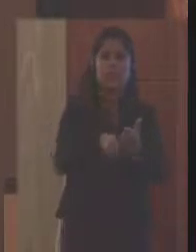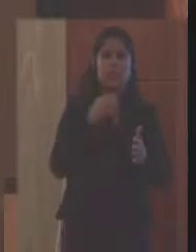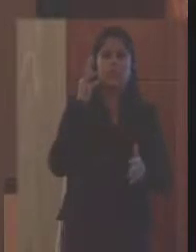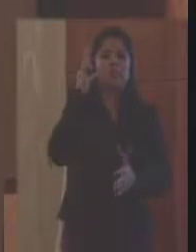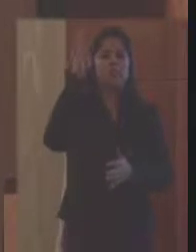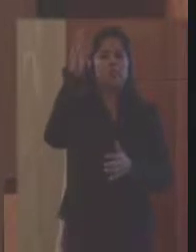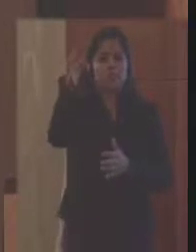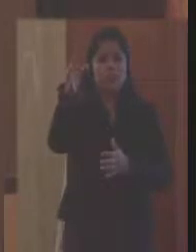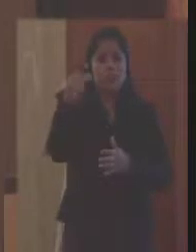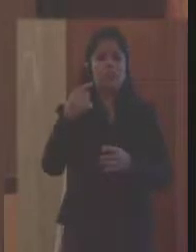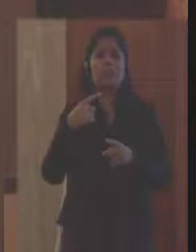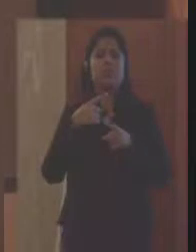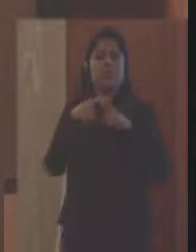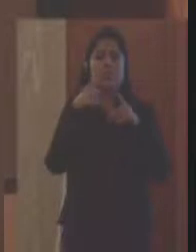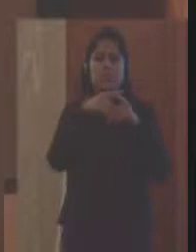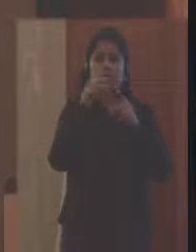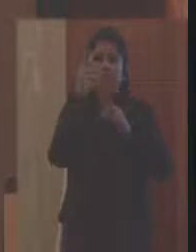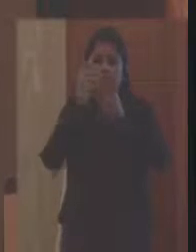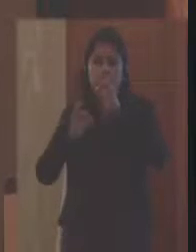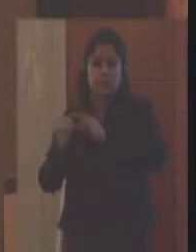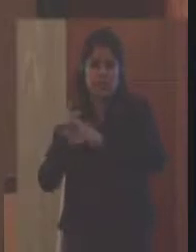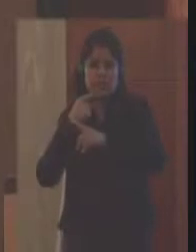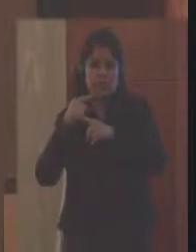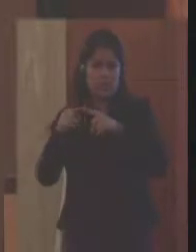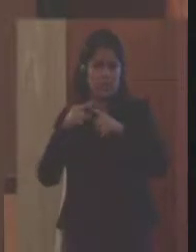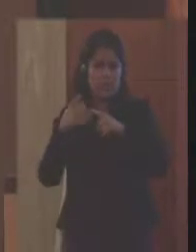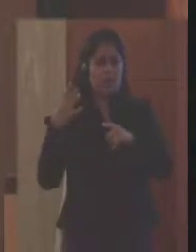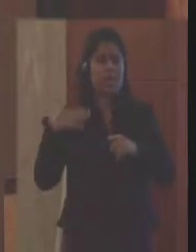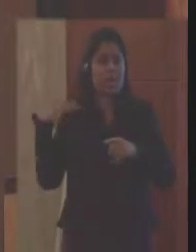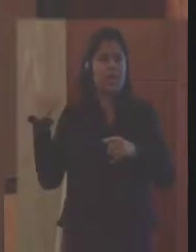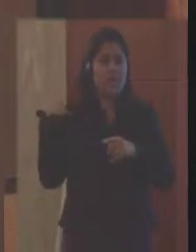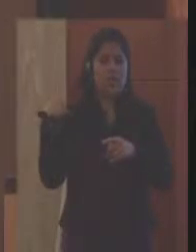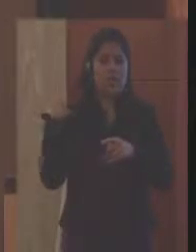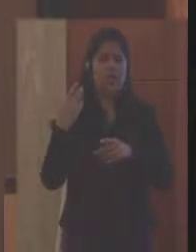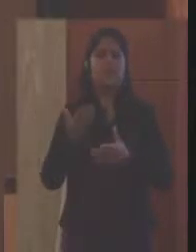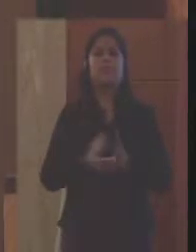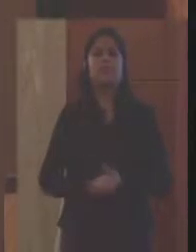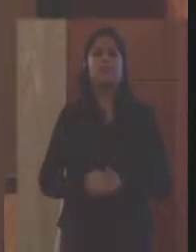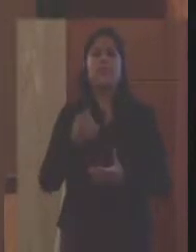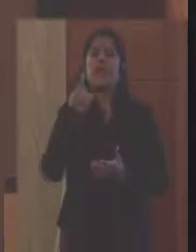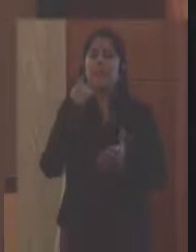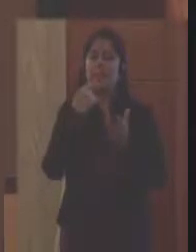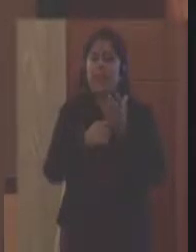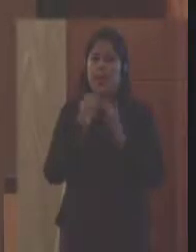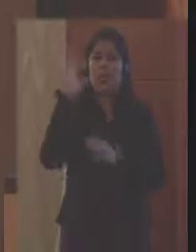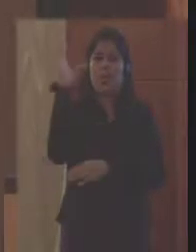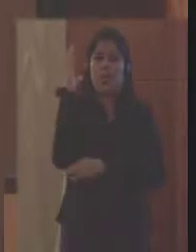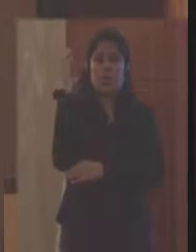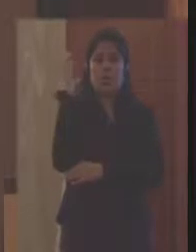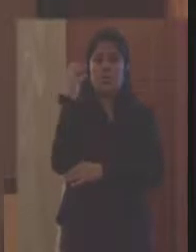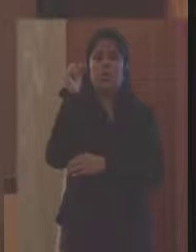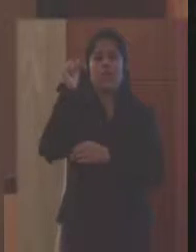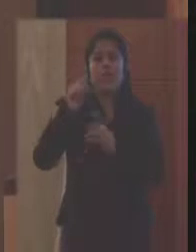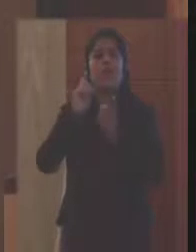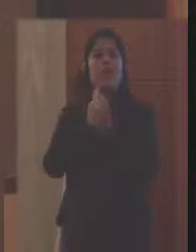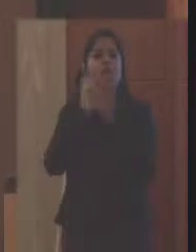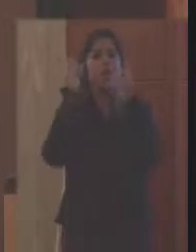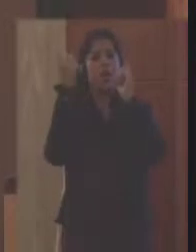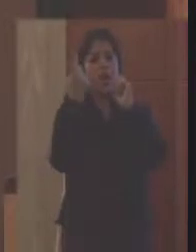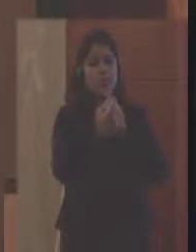futuro. Fundamento este tema con algo en la practicidad, que es lo siguiente: para que Colombia